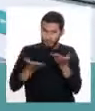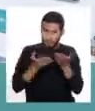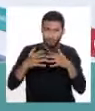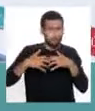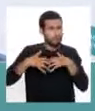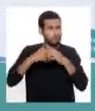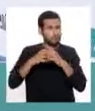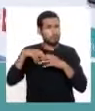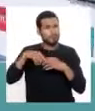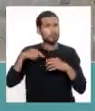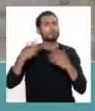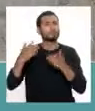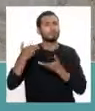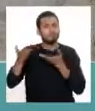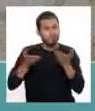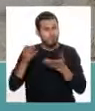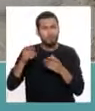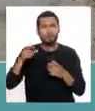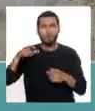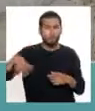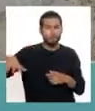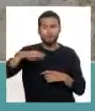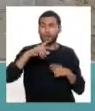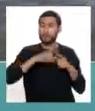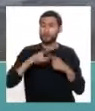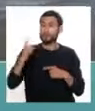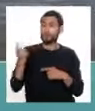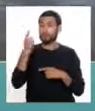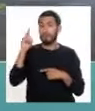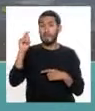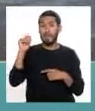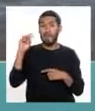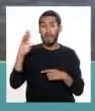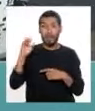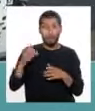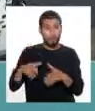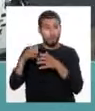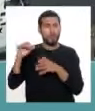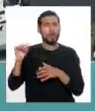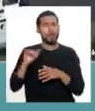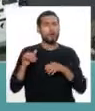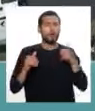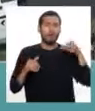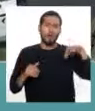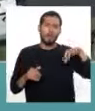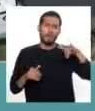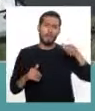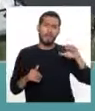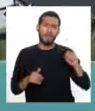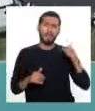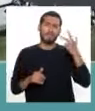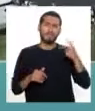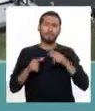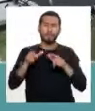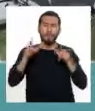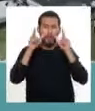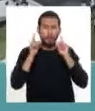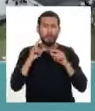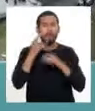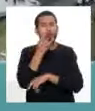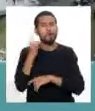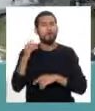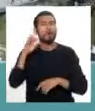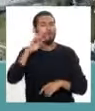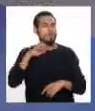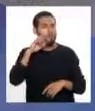articulada a esa población que más lo requiere. Pero no solamente son los tambos, también tenemos las PIAS en tres regiones del país, en Loreto, Ucayali y